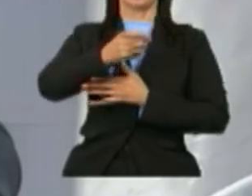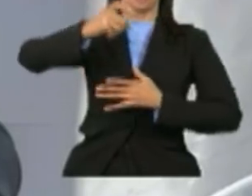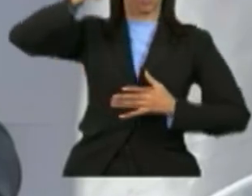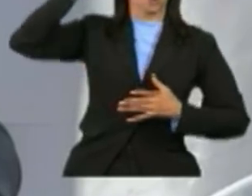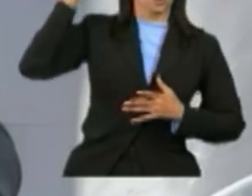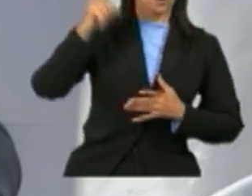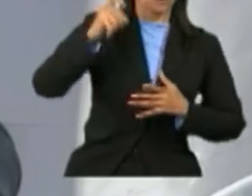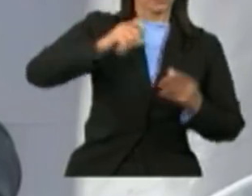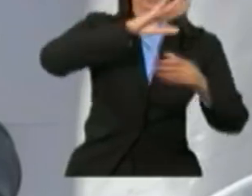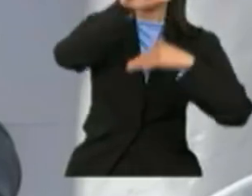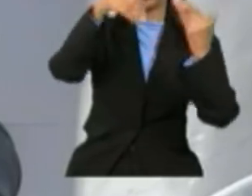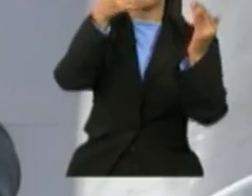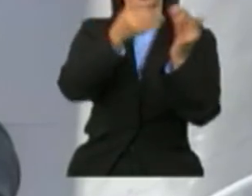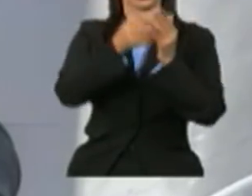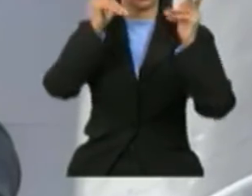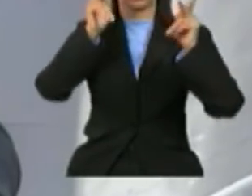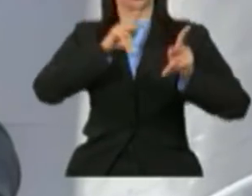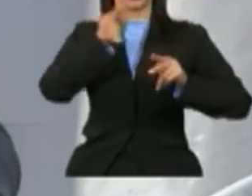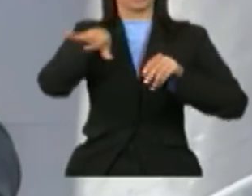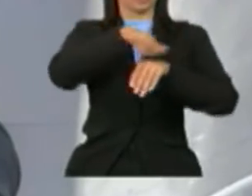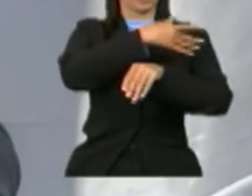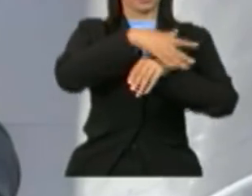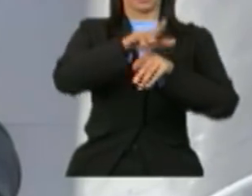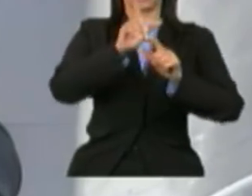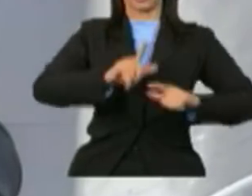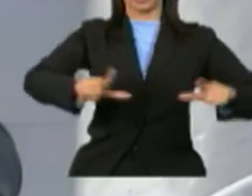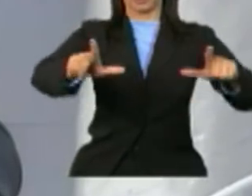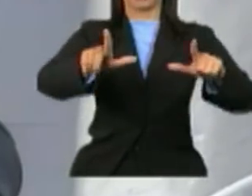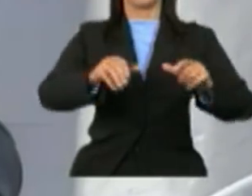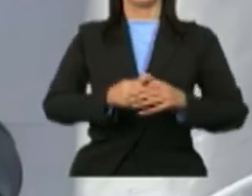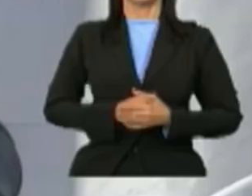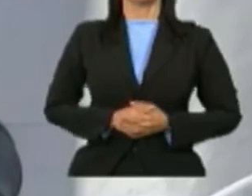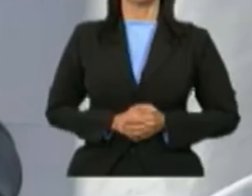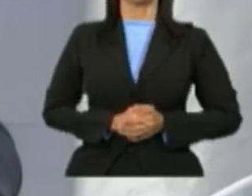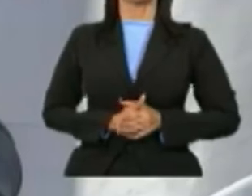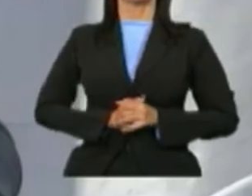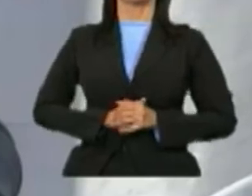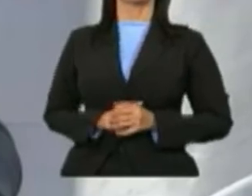obligatoria para todos los ciudadanos en la circulación en la vía pública.